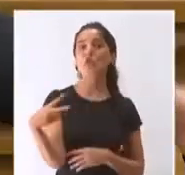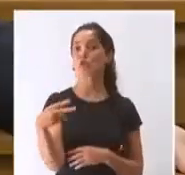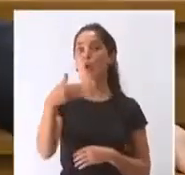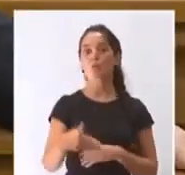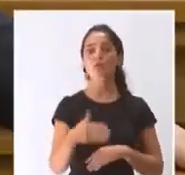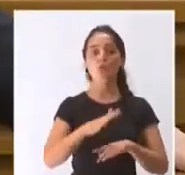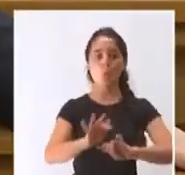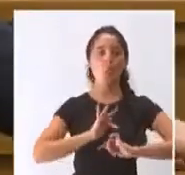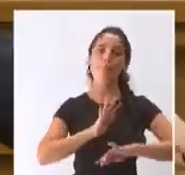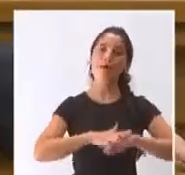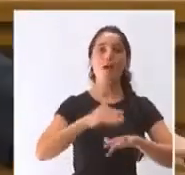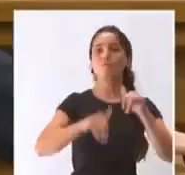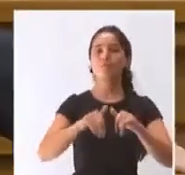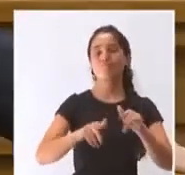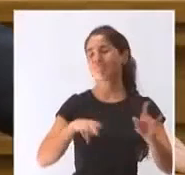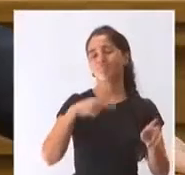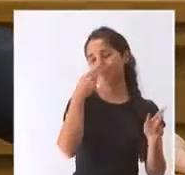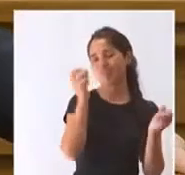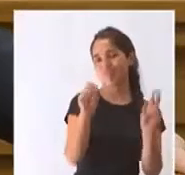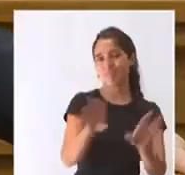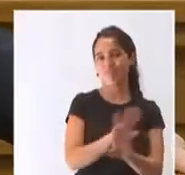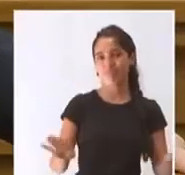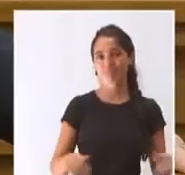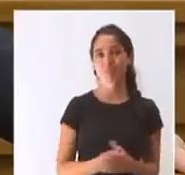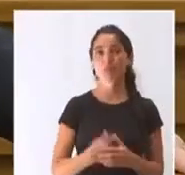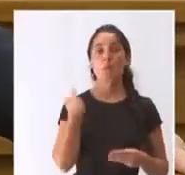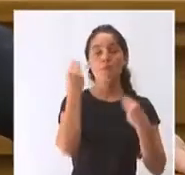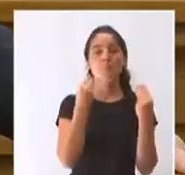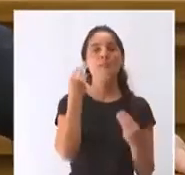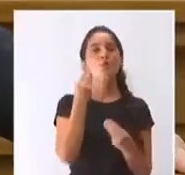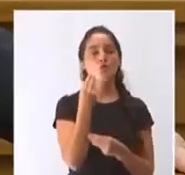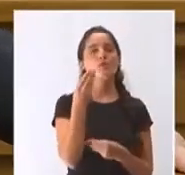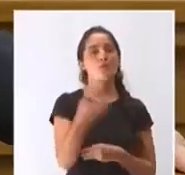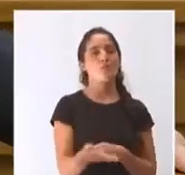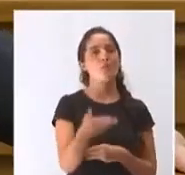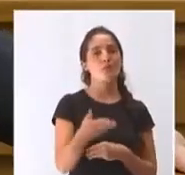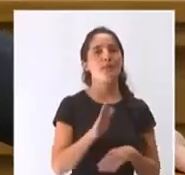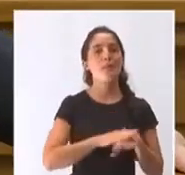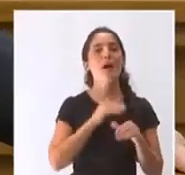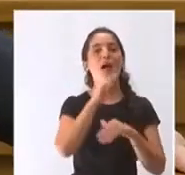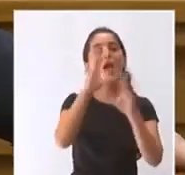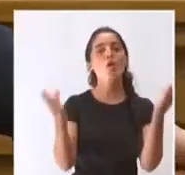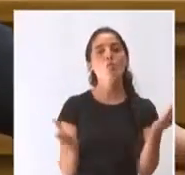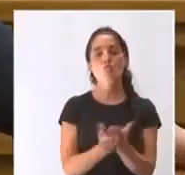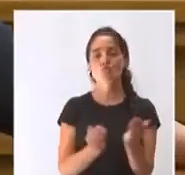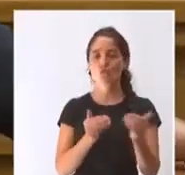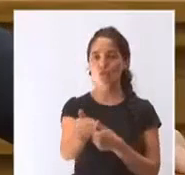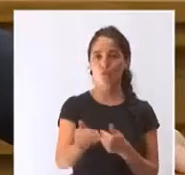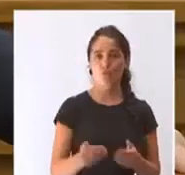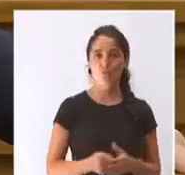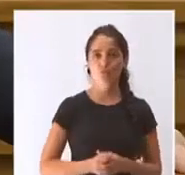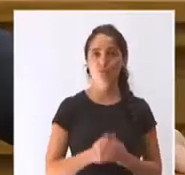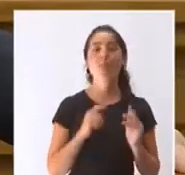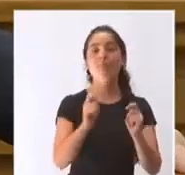importa pero que realmente es capital junto con la educación para el mundo que dejaremos a las siguientes generaciones ya